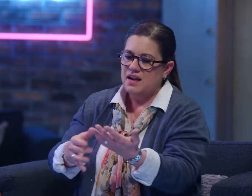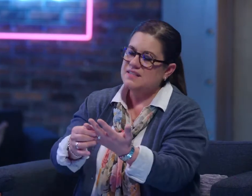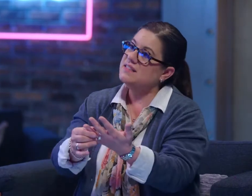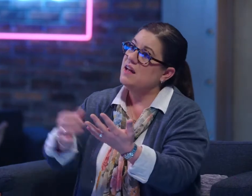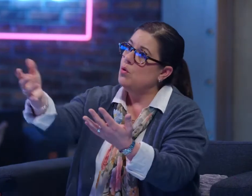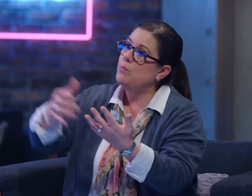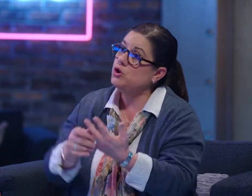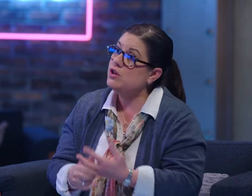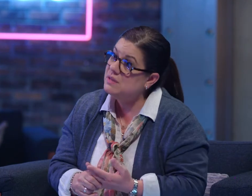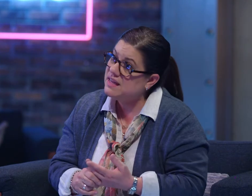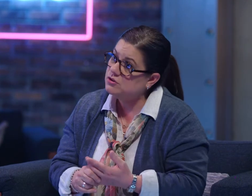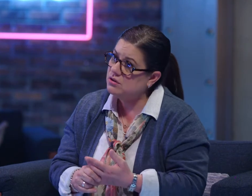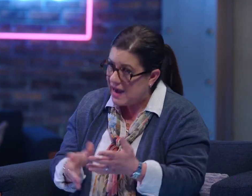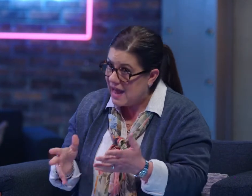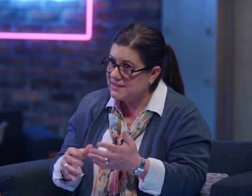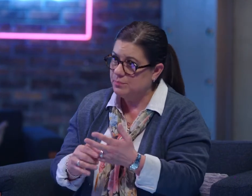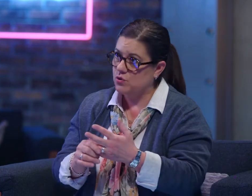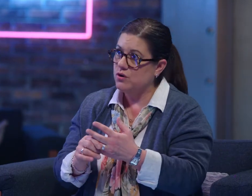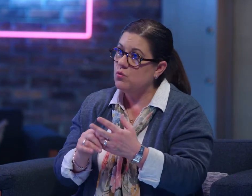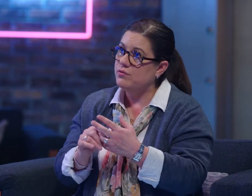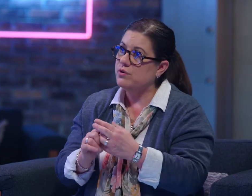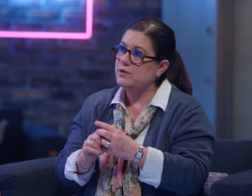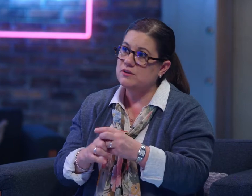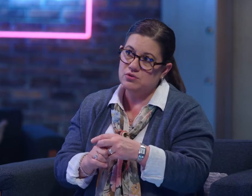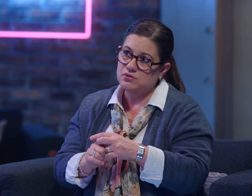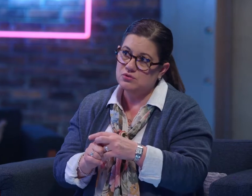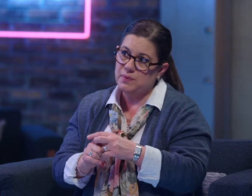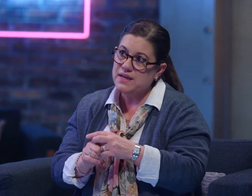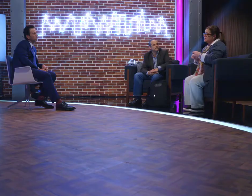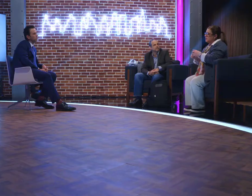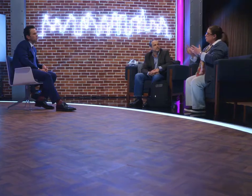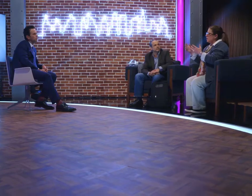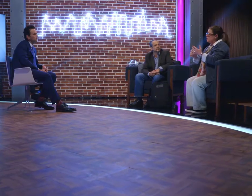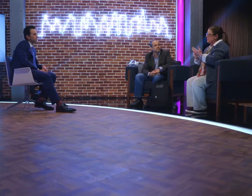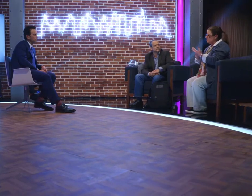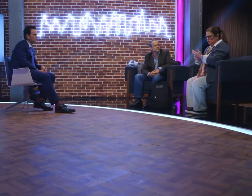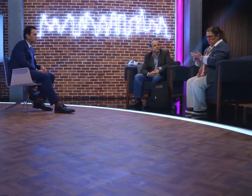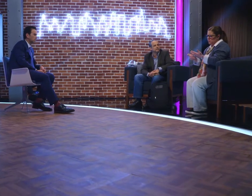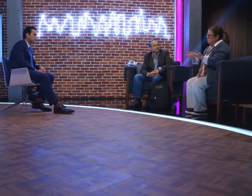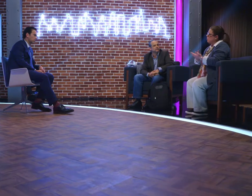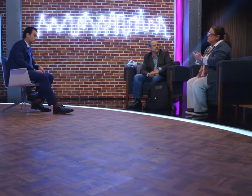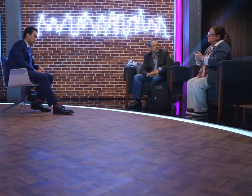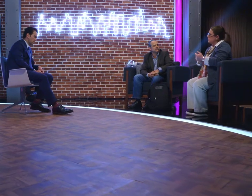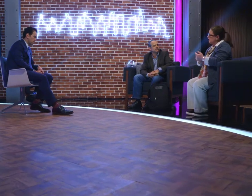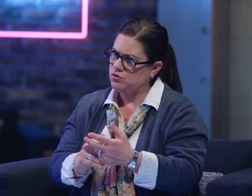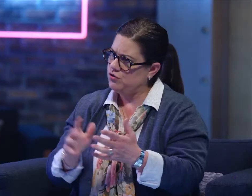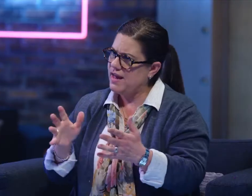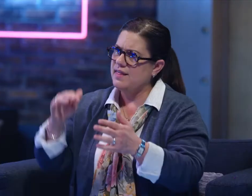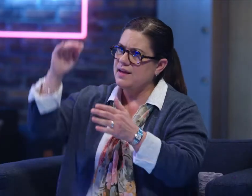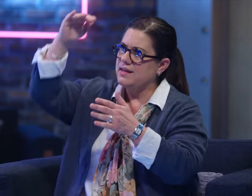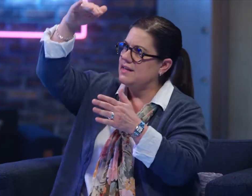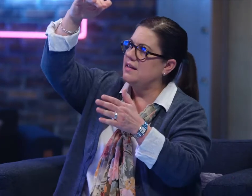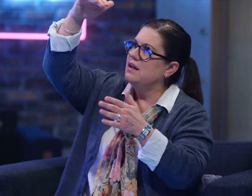Nada. ¿Qué se hacía? Un poquito de mitigación laxa, porque nunca fue obligatoria en nuestro país, no era obligatorio el uso de cubrebocas, no era